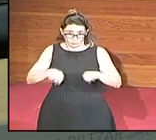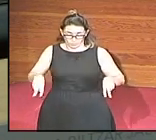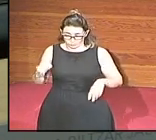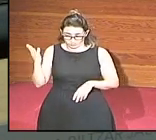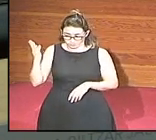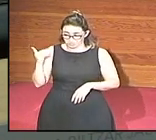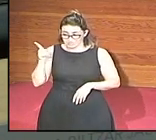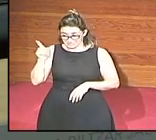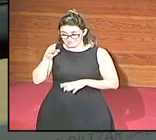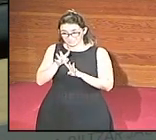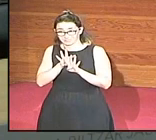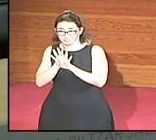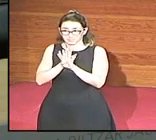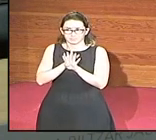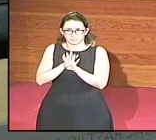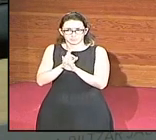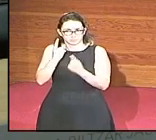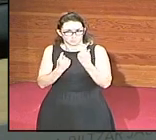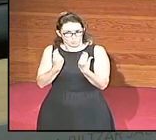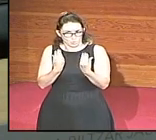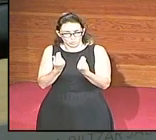aquí se ha muerto gente, mucha.